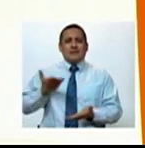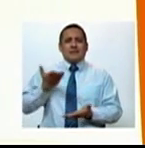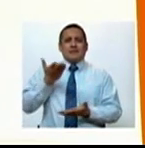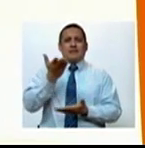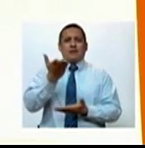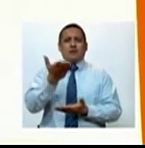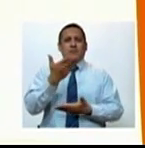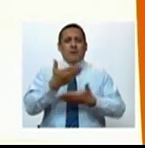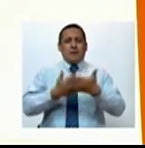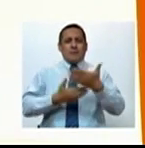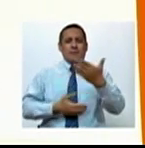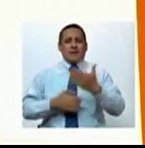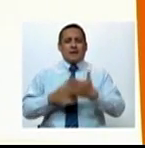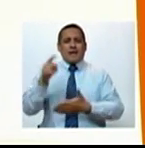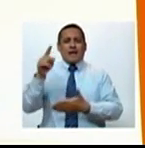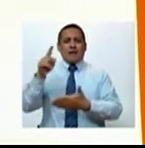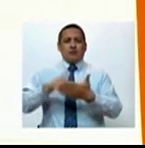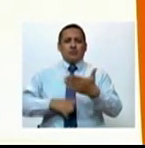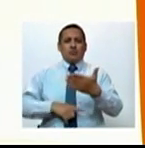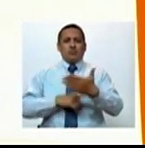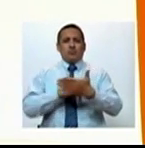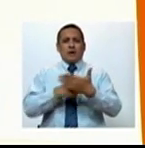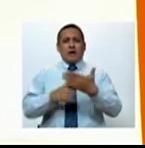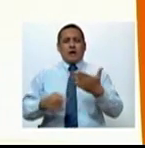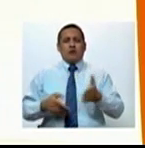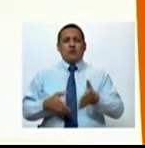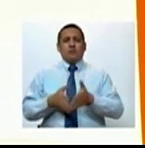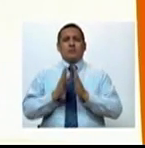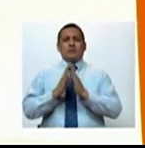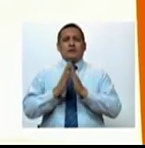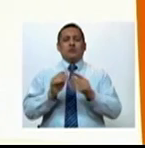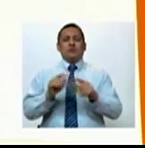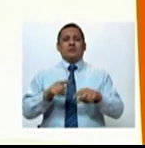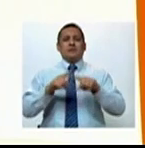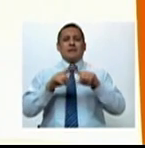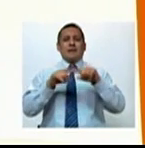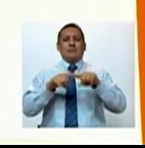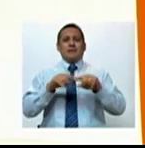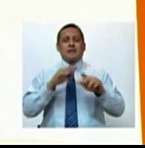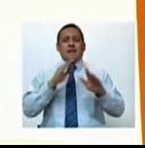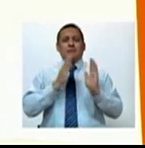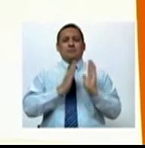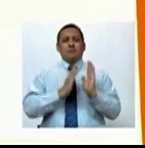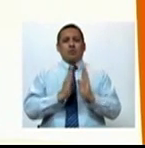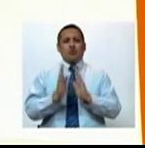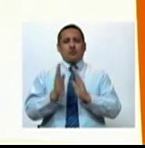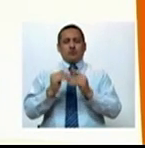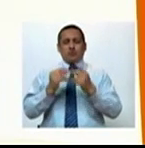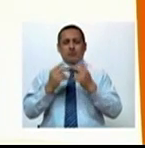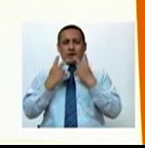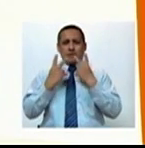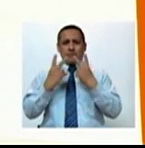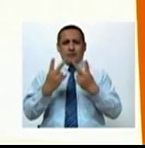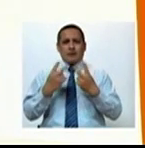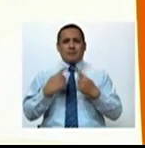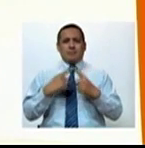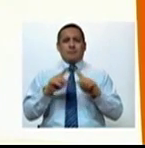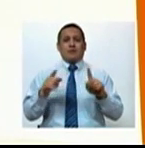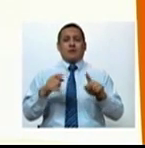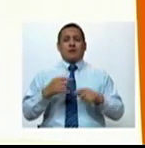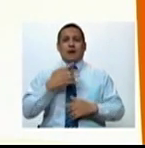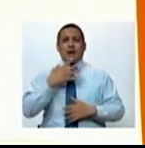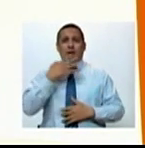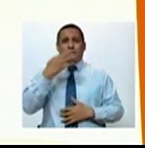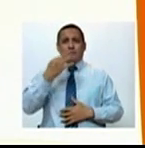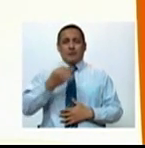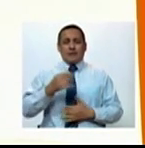un recurso de nulidad o de apelación, dependiendo del proceso en el que esté. Pero